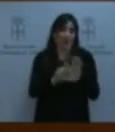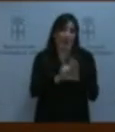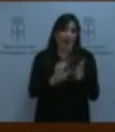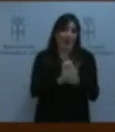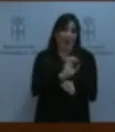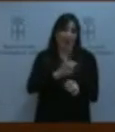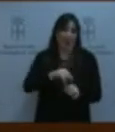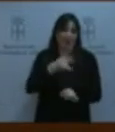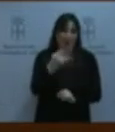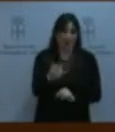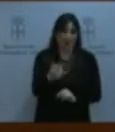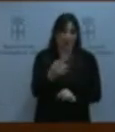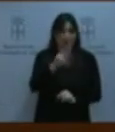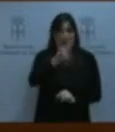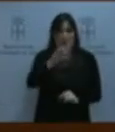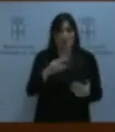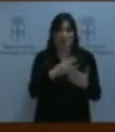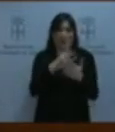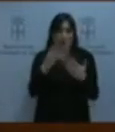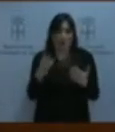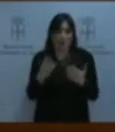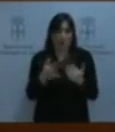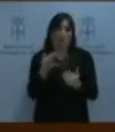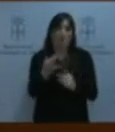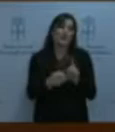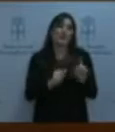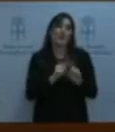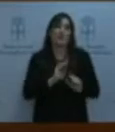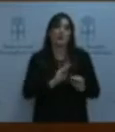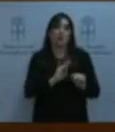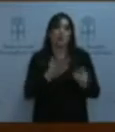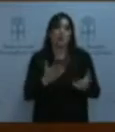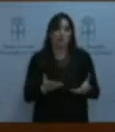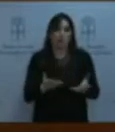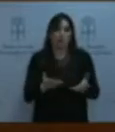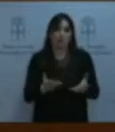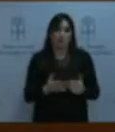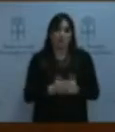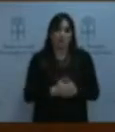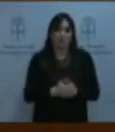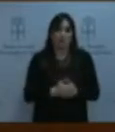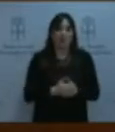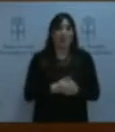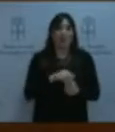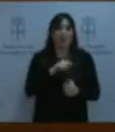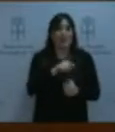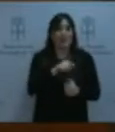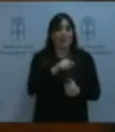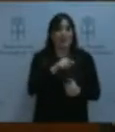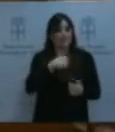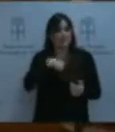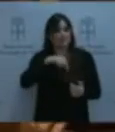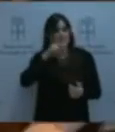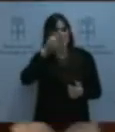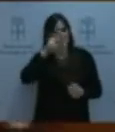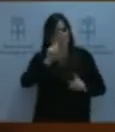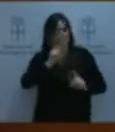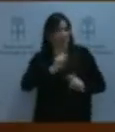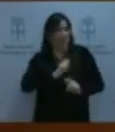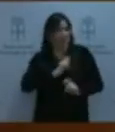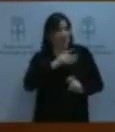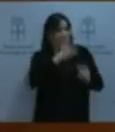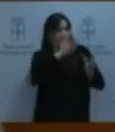sus principales objetivos. Cosa que nos preocupa porque usted siempre dijo que no gobernaba para generar